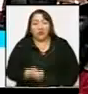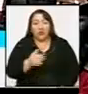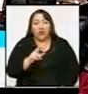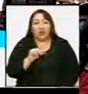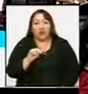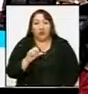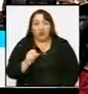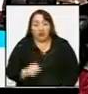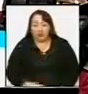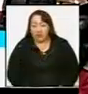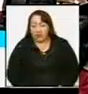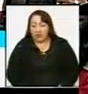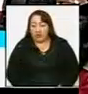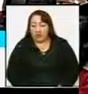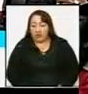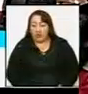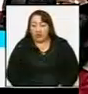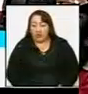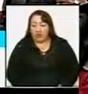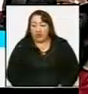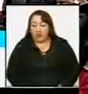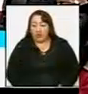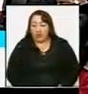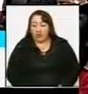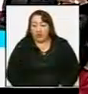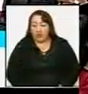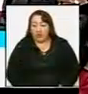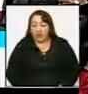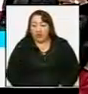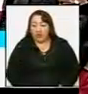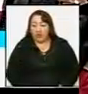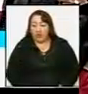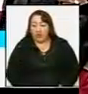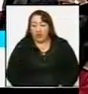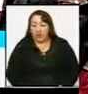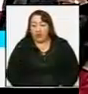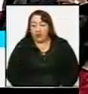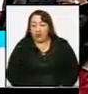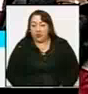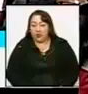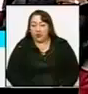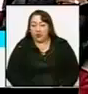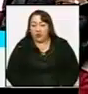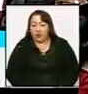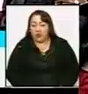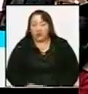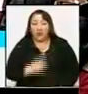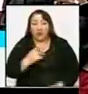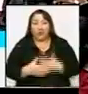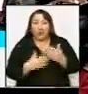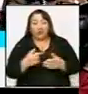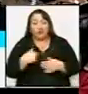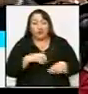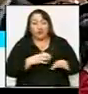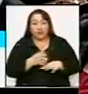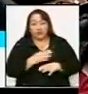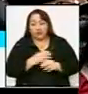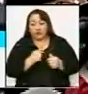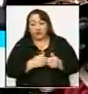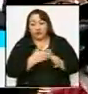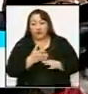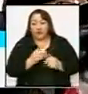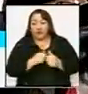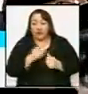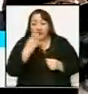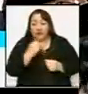Aramayo. Por excepción, Congresista Aramayo. uno de los procedimientos que hemos llevado